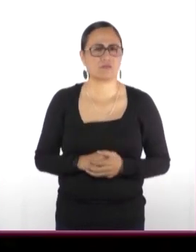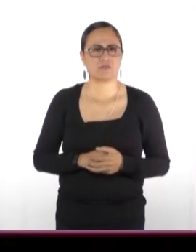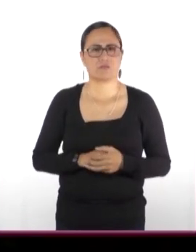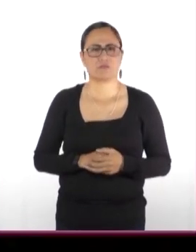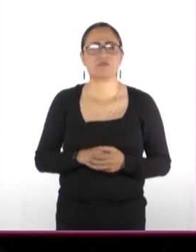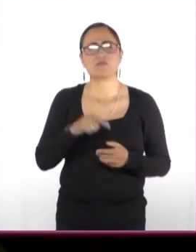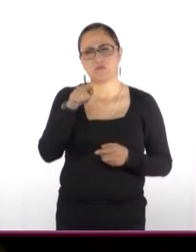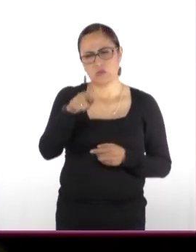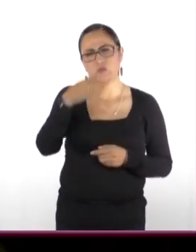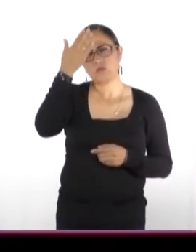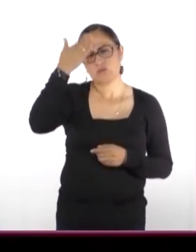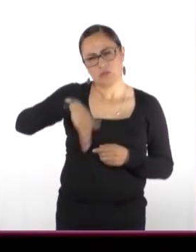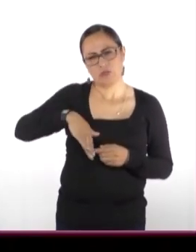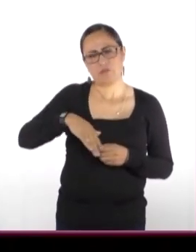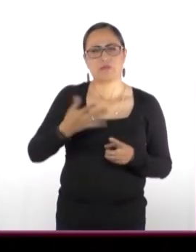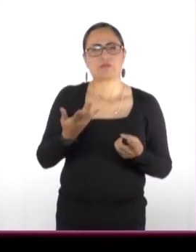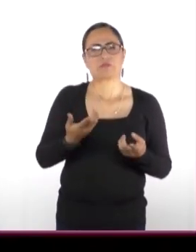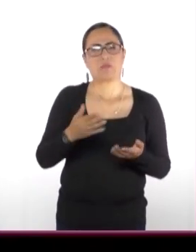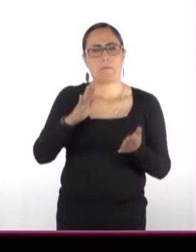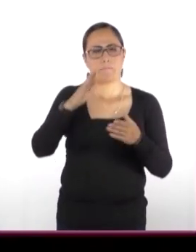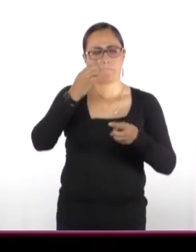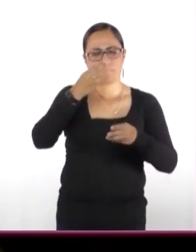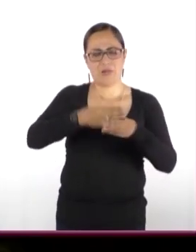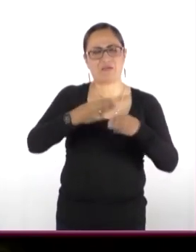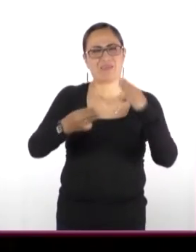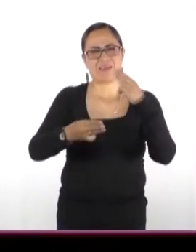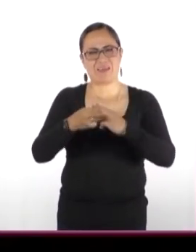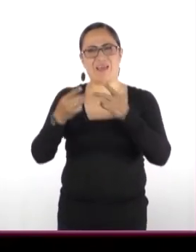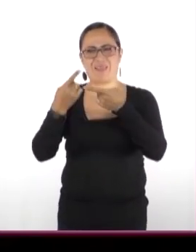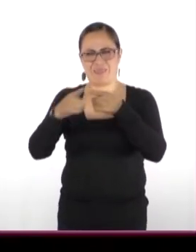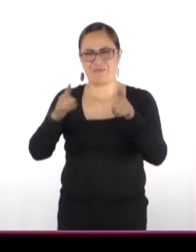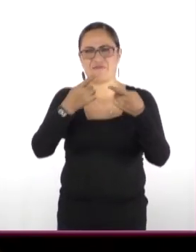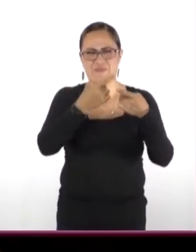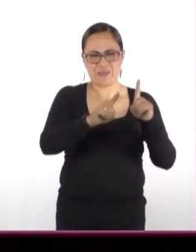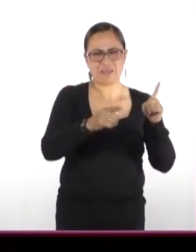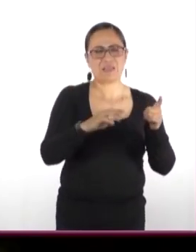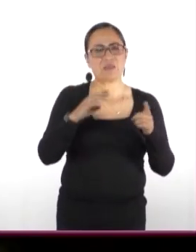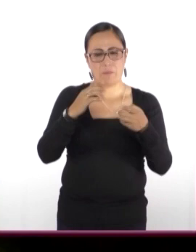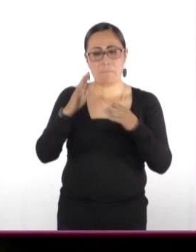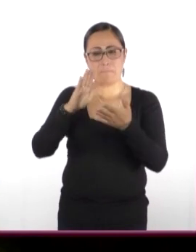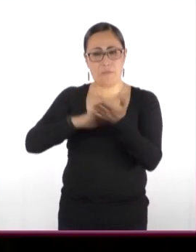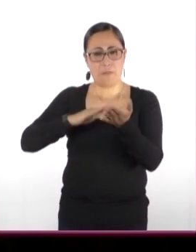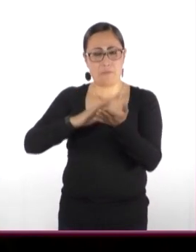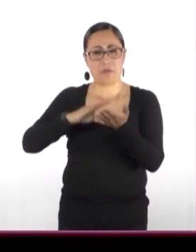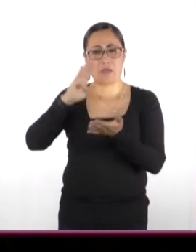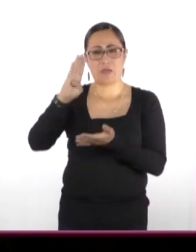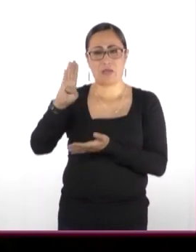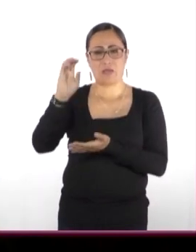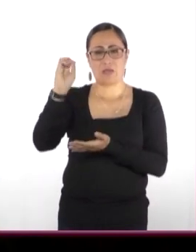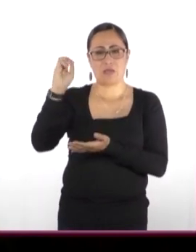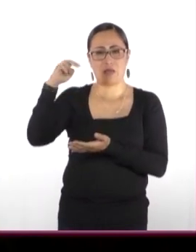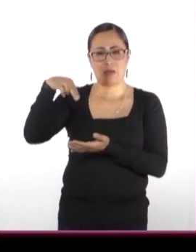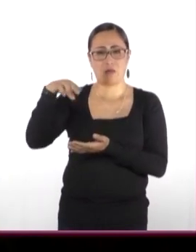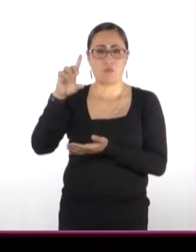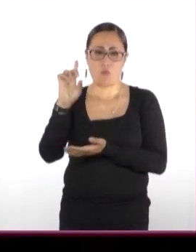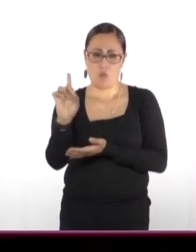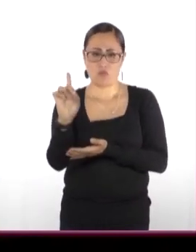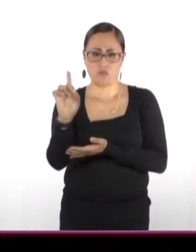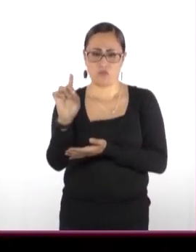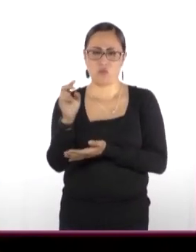hay materiales que se utilizan en diferentes ámbitos. Por ejemplo, el papel bond se utiliza